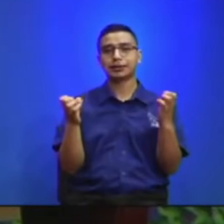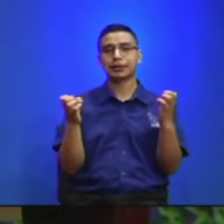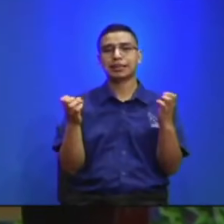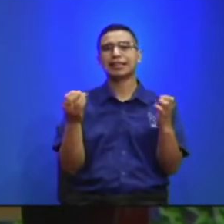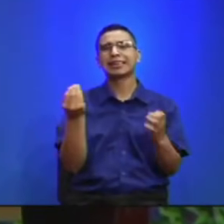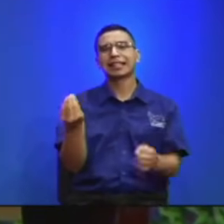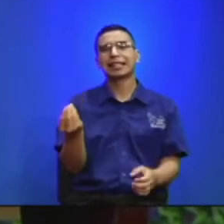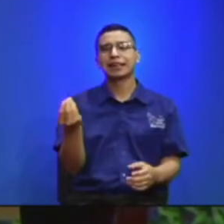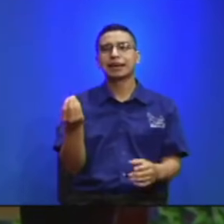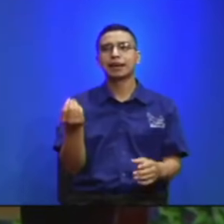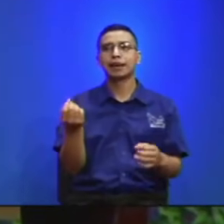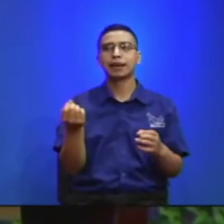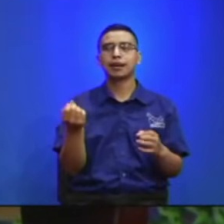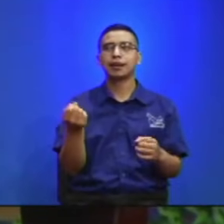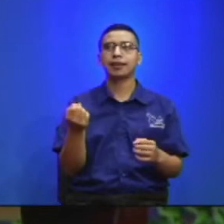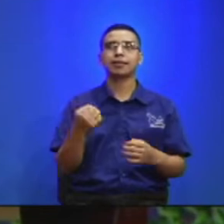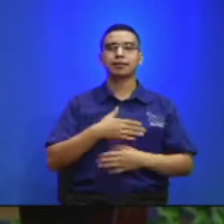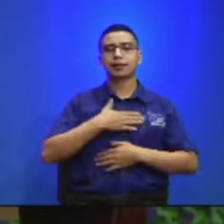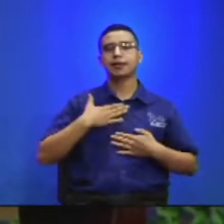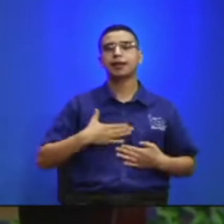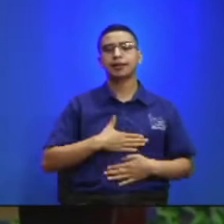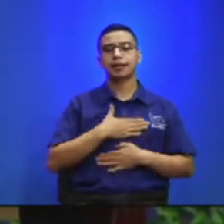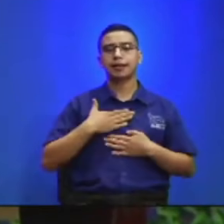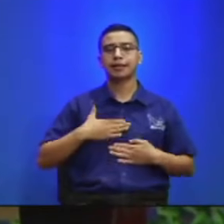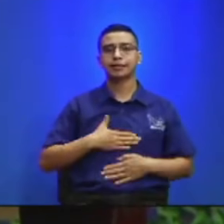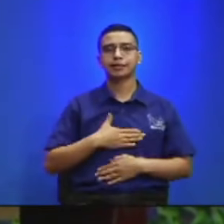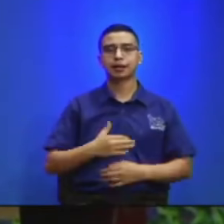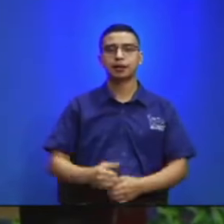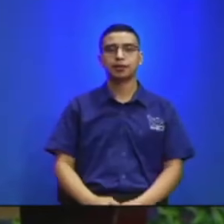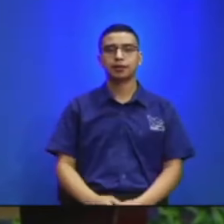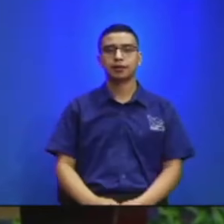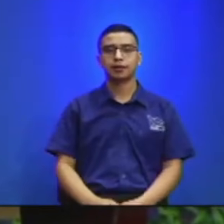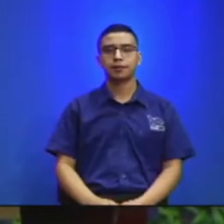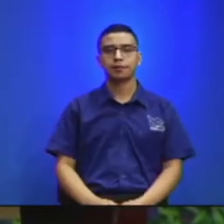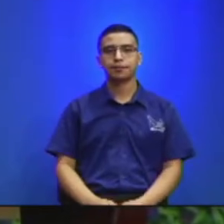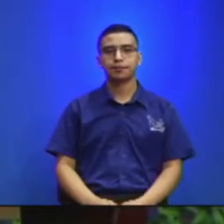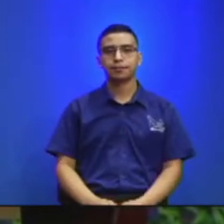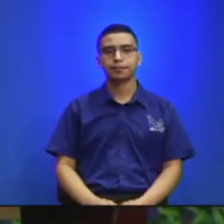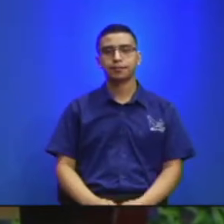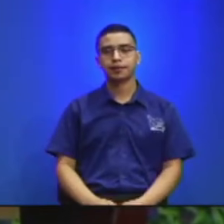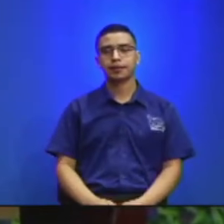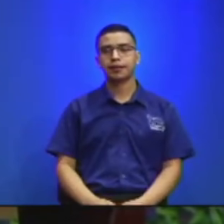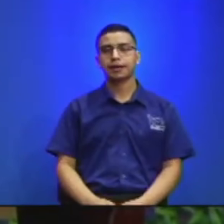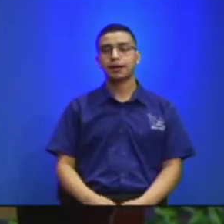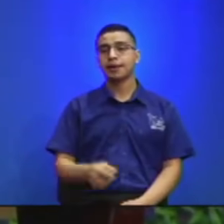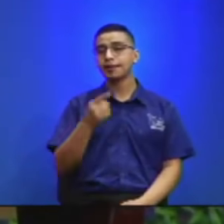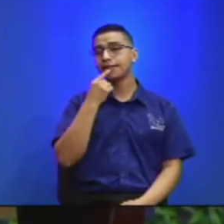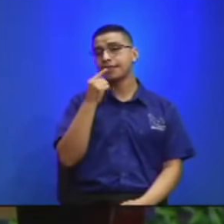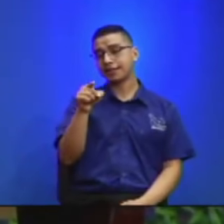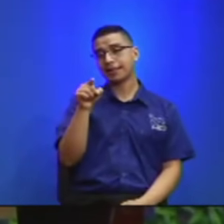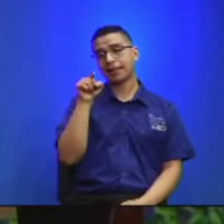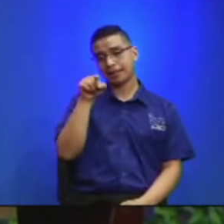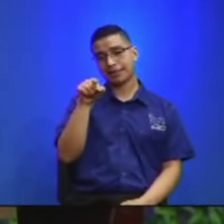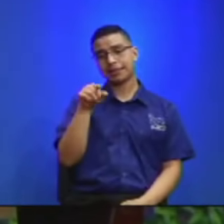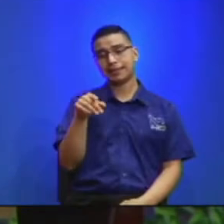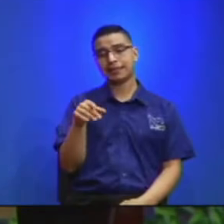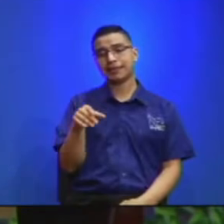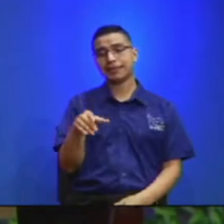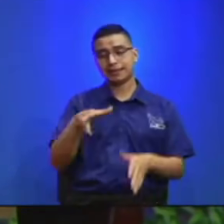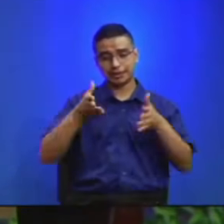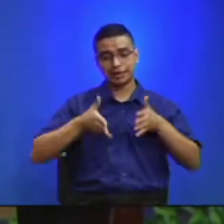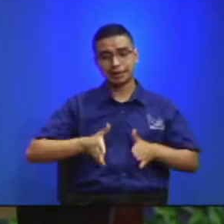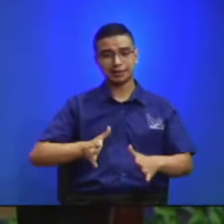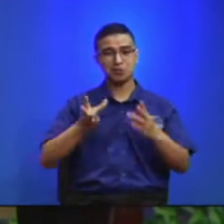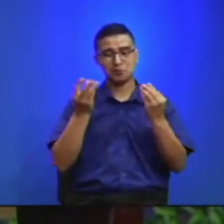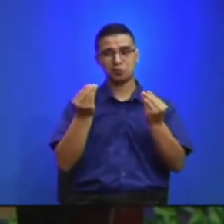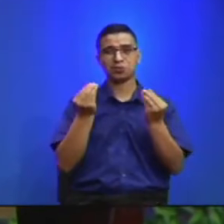pero es que en la vida dios te va añadiendo deleites incluso de ahí salen muchas cosas acerca de la filosofía que hablan los griegos